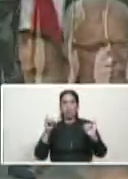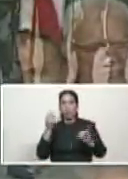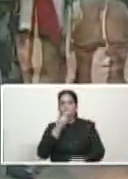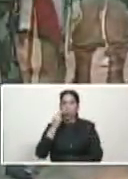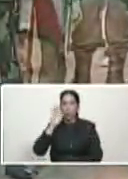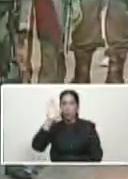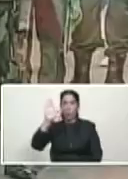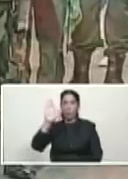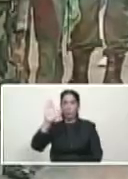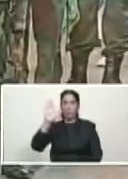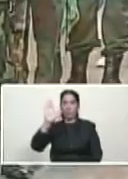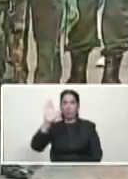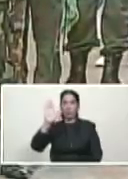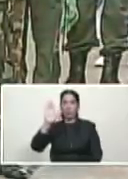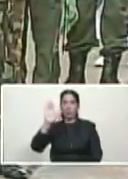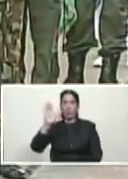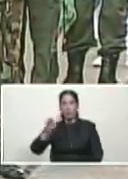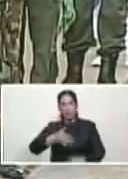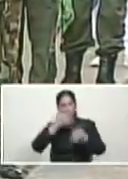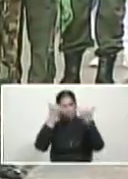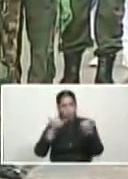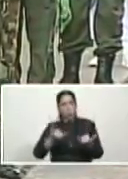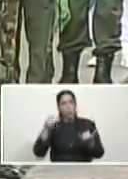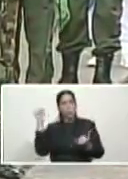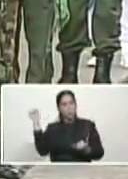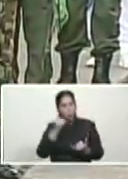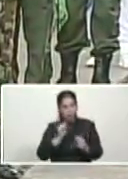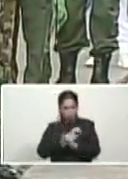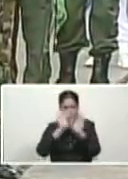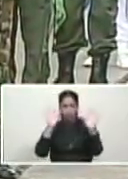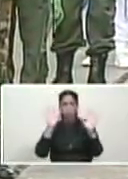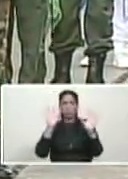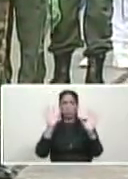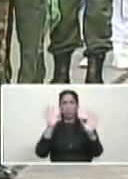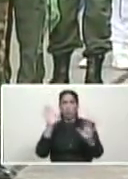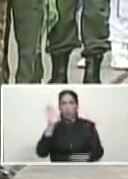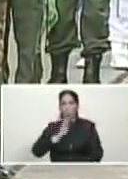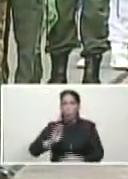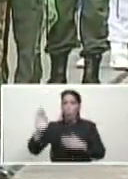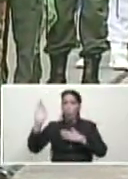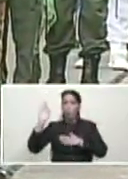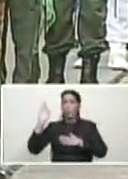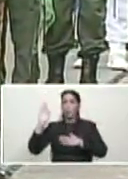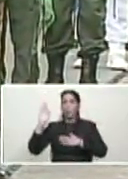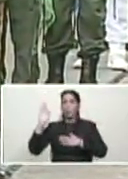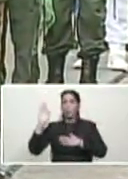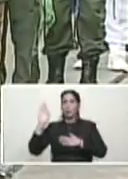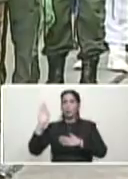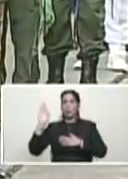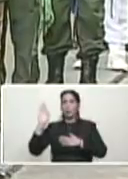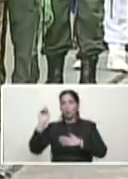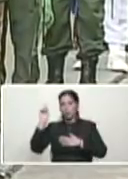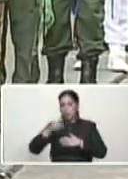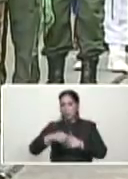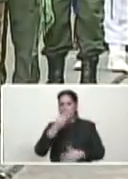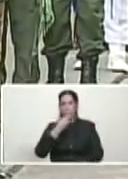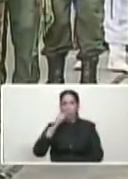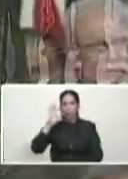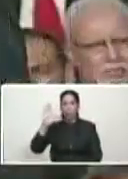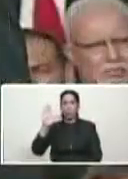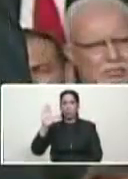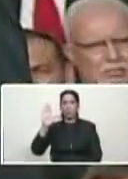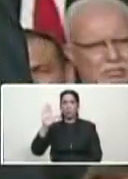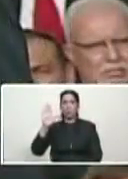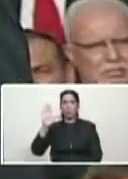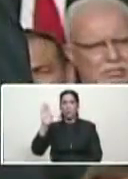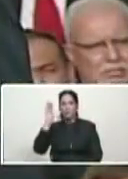comprometernos con el presente, claro que sí, en juramento, pero sobre todo a comprometernos en juramento con